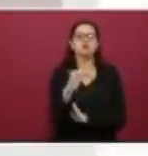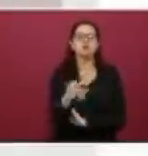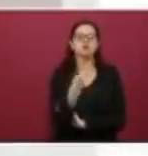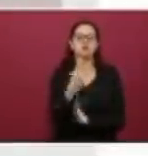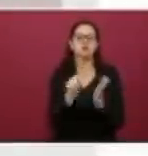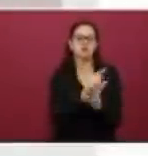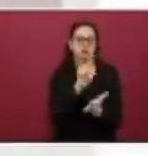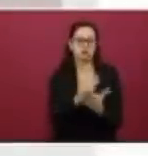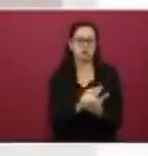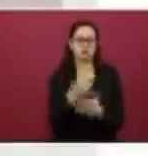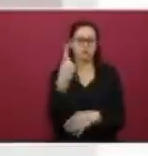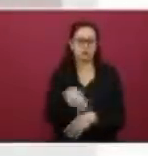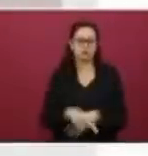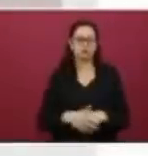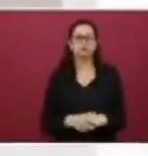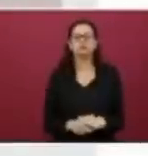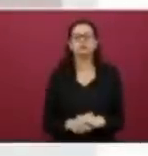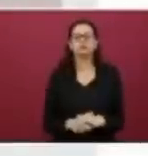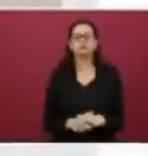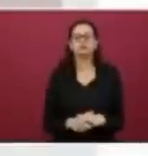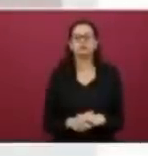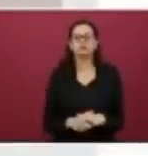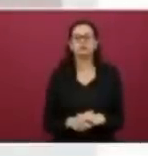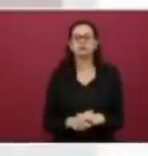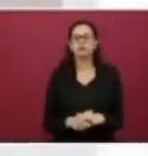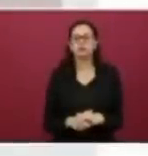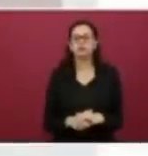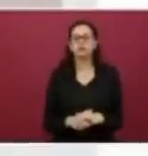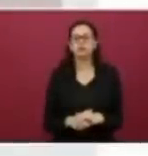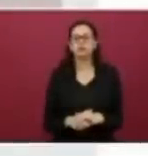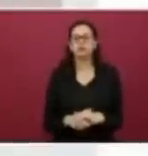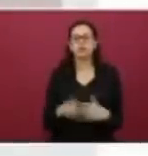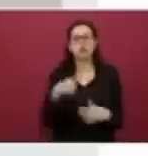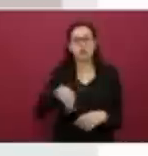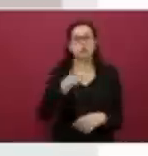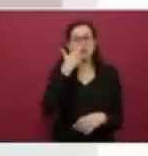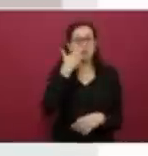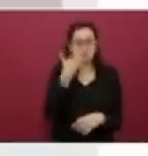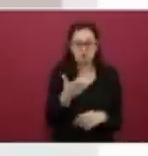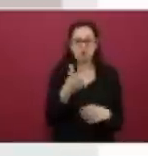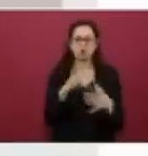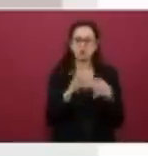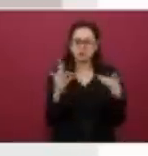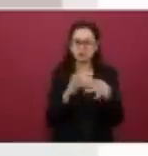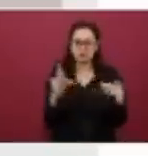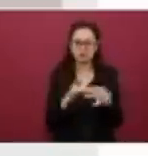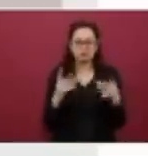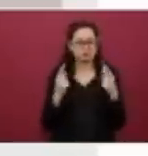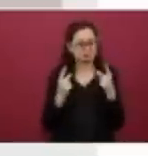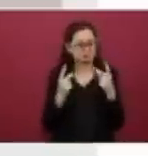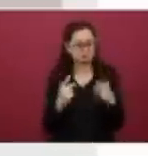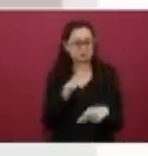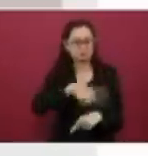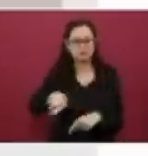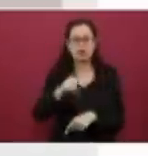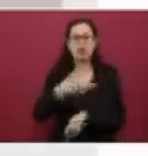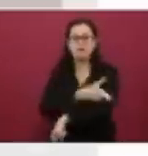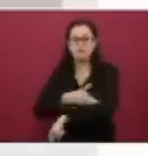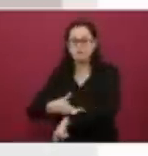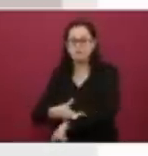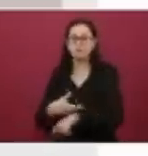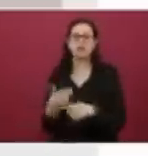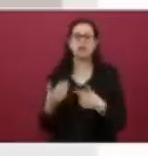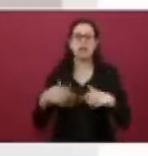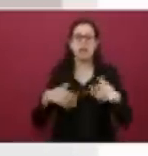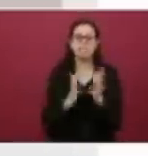participación activa quiero hacer muy mucho énfasis en esto la participación activa tanto de los familiares de las víctimas